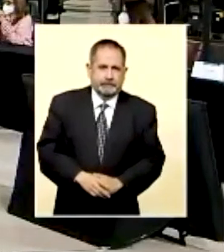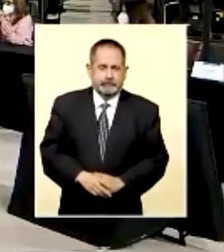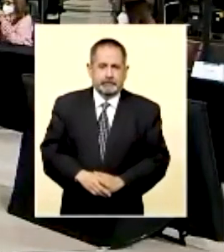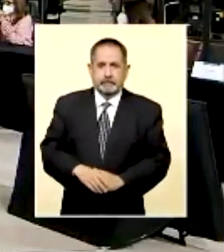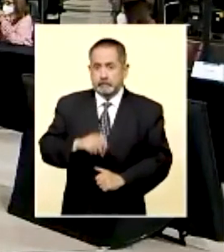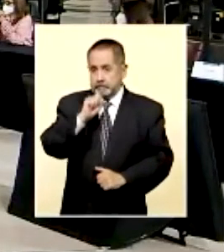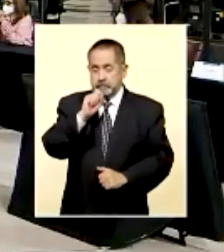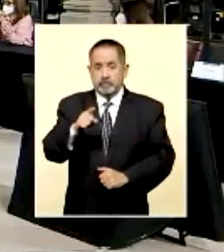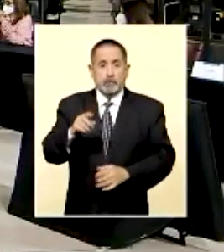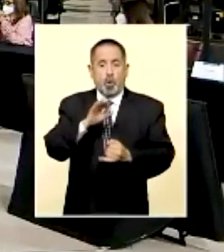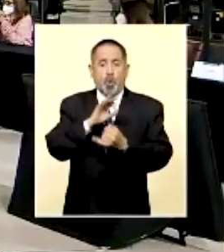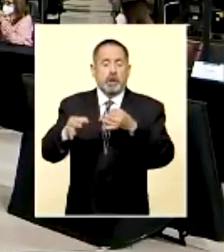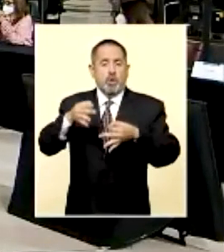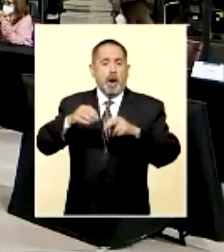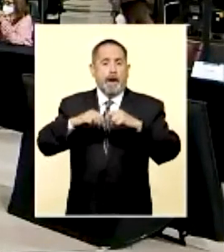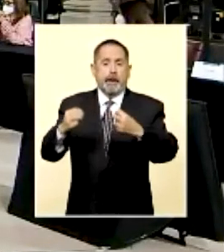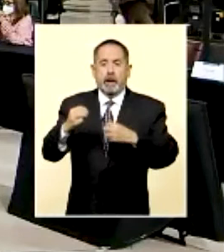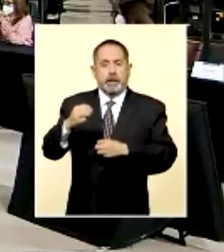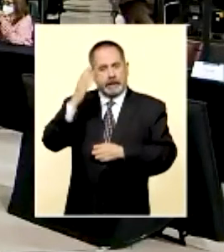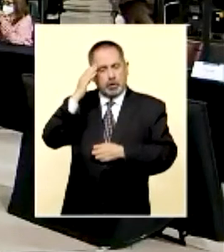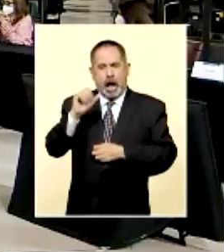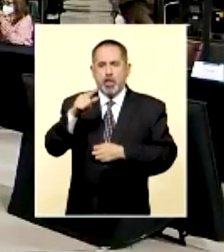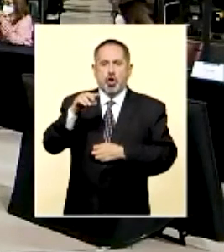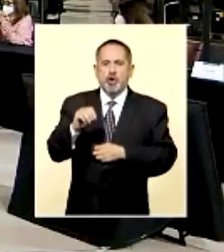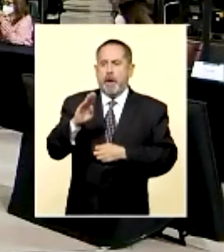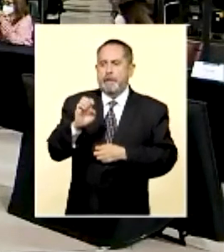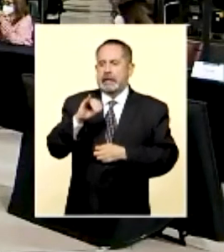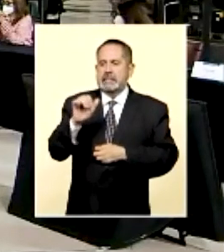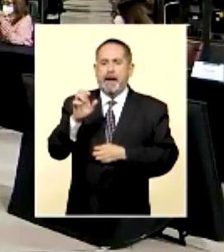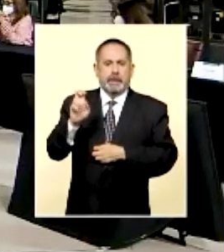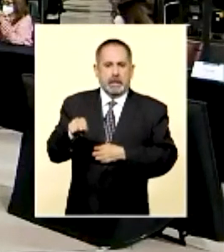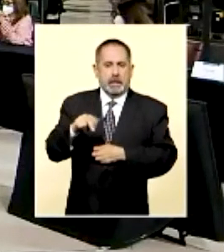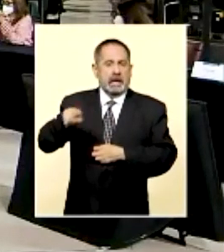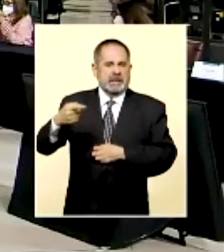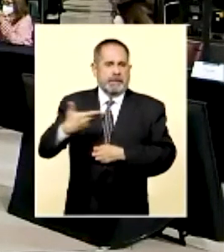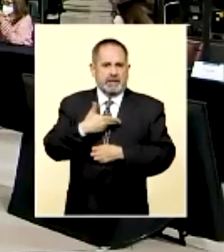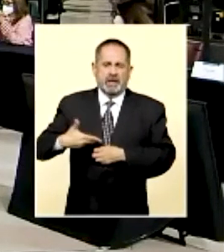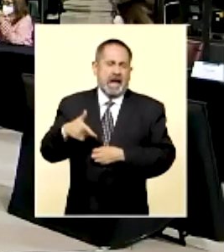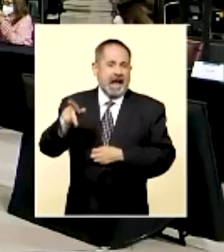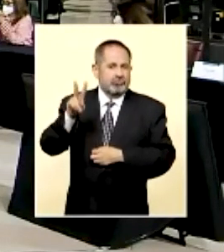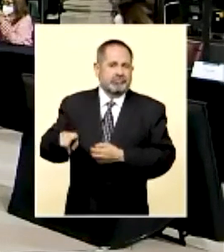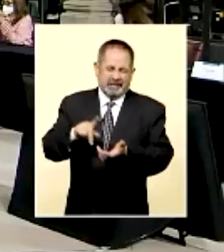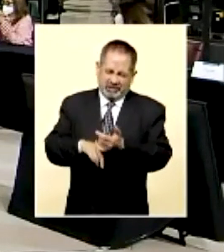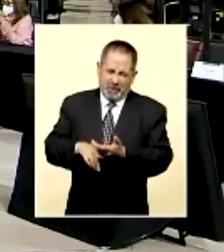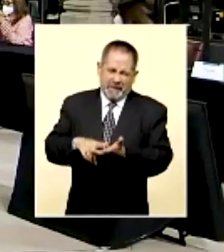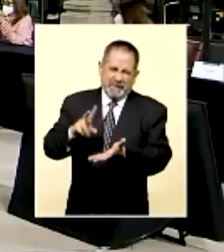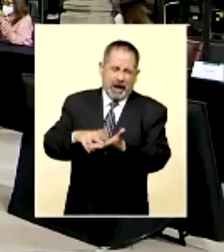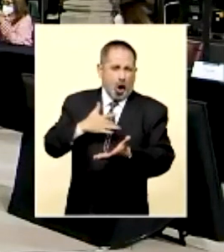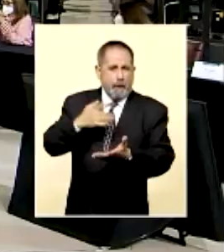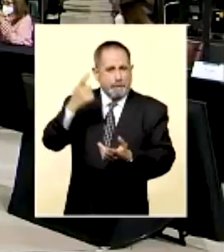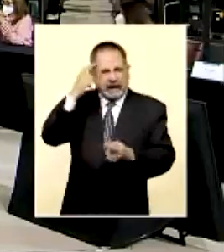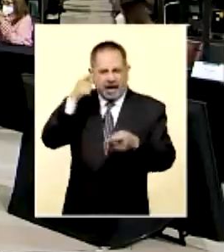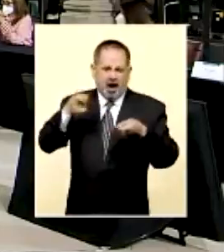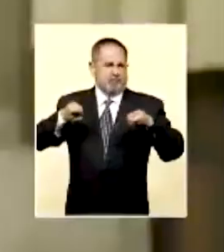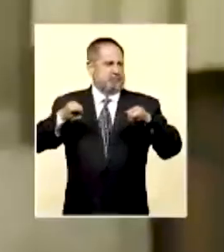Y por fin, el ministro Antonio Benjamín, el presidente, el corazón, el alma y el cerebro incansable